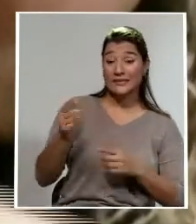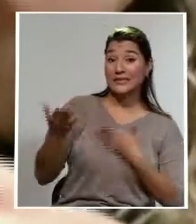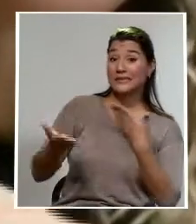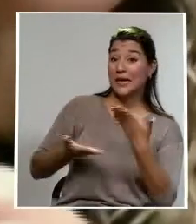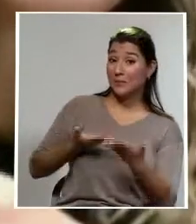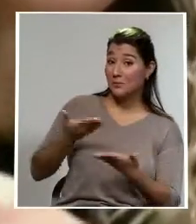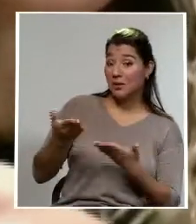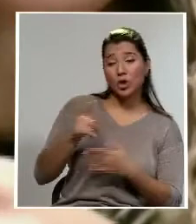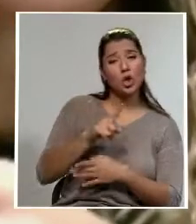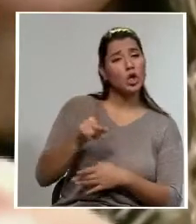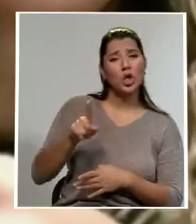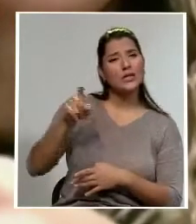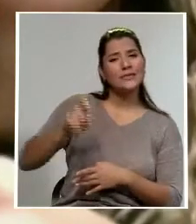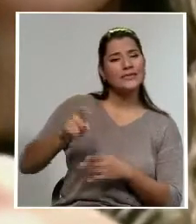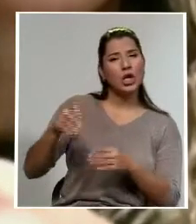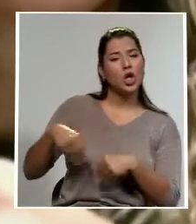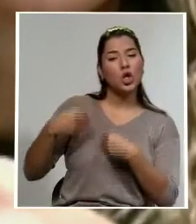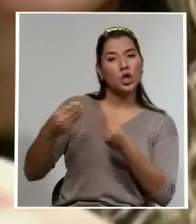Estado, pero sí